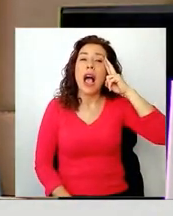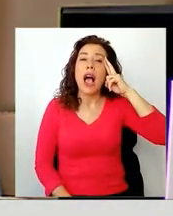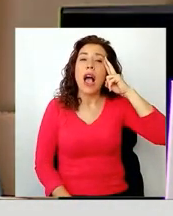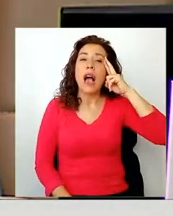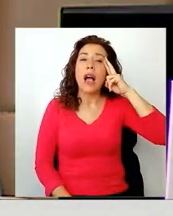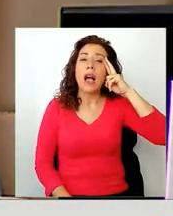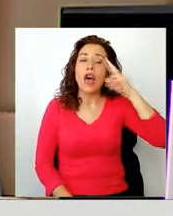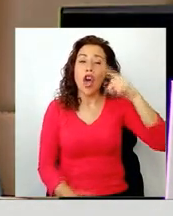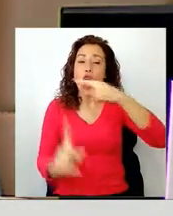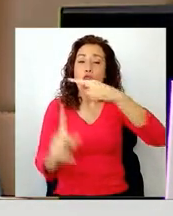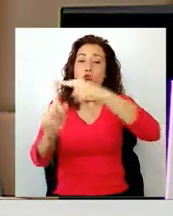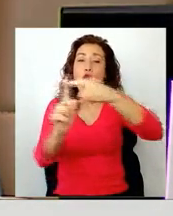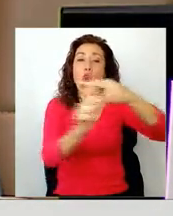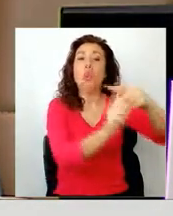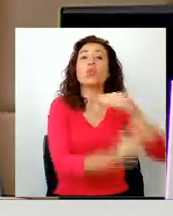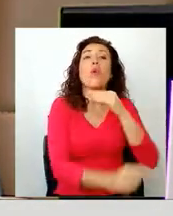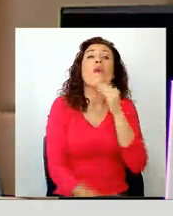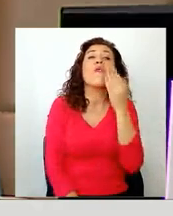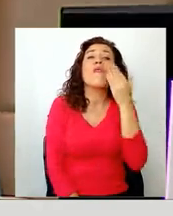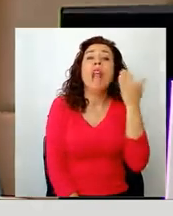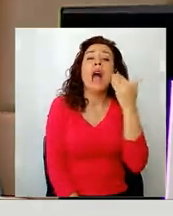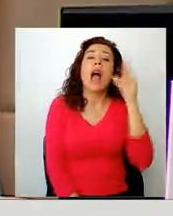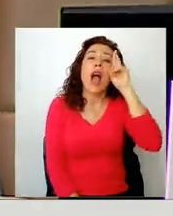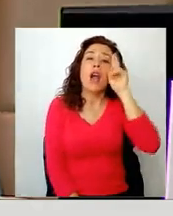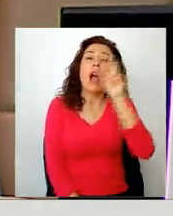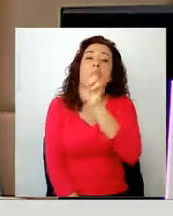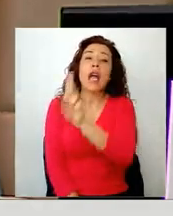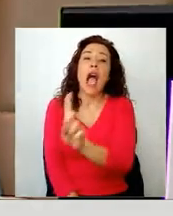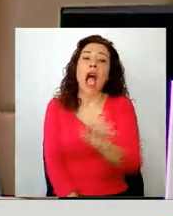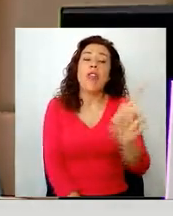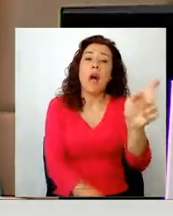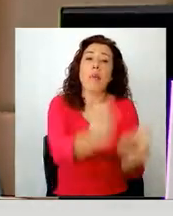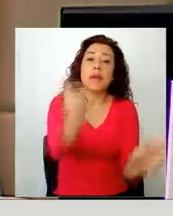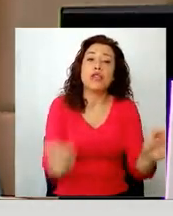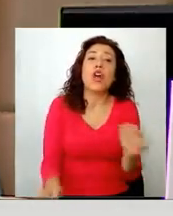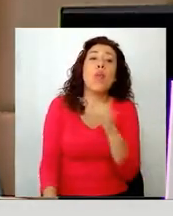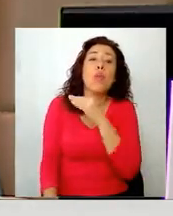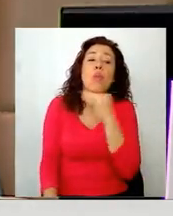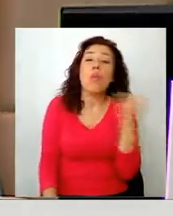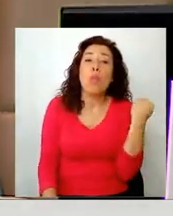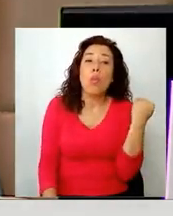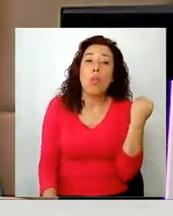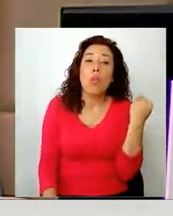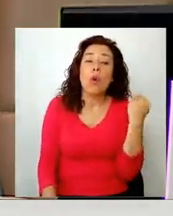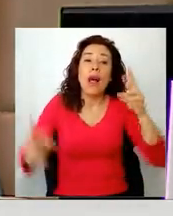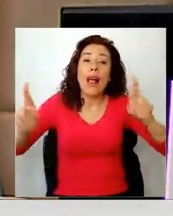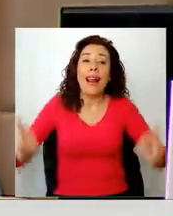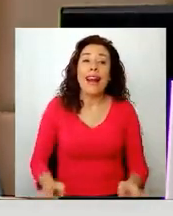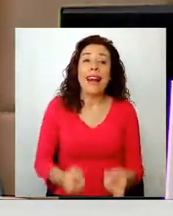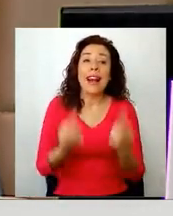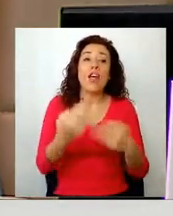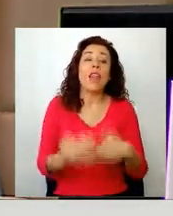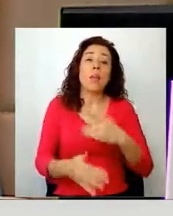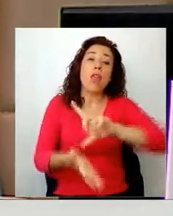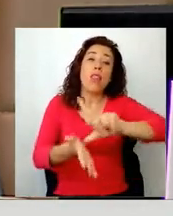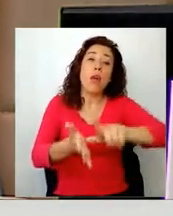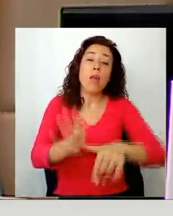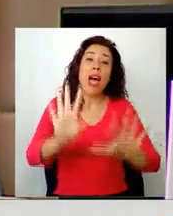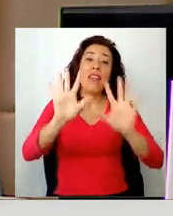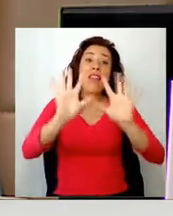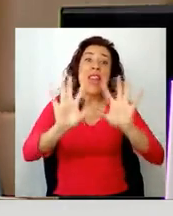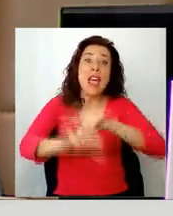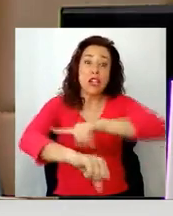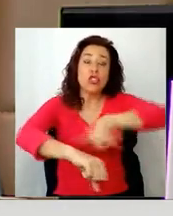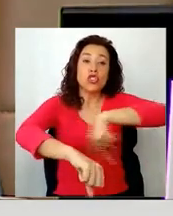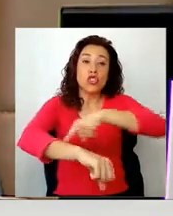blancas que recuerdan a cada una de las víctimas que fueron rescatadas luego de diez horas para los que